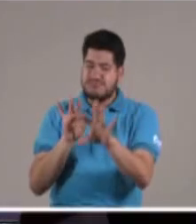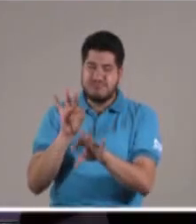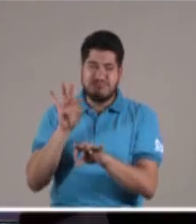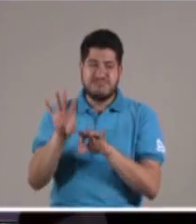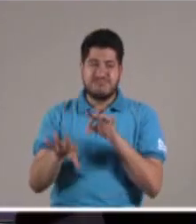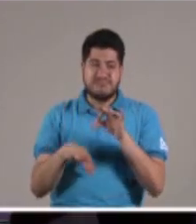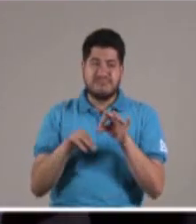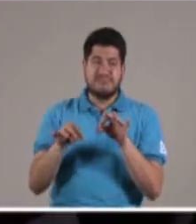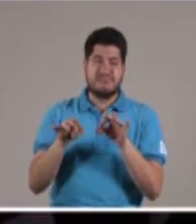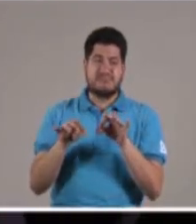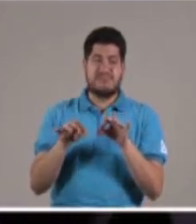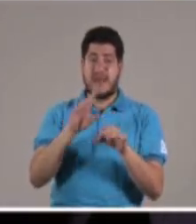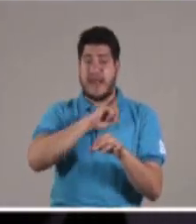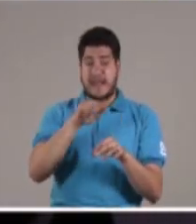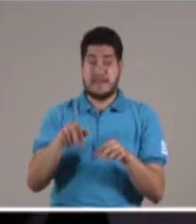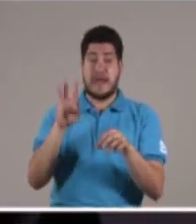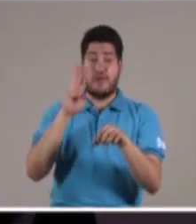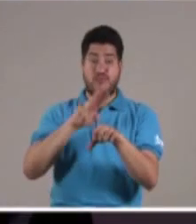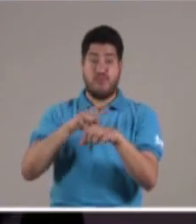la crema innata